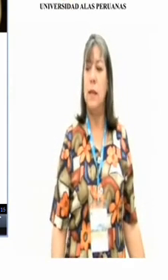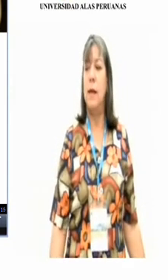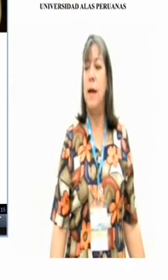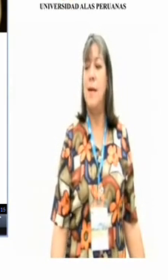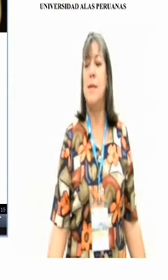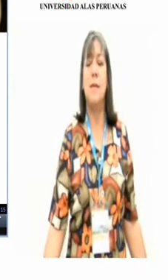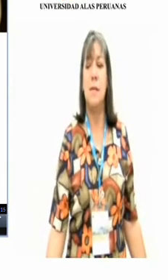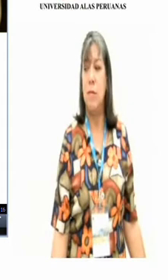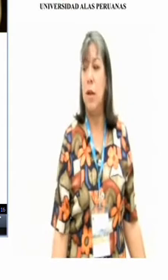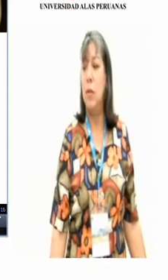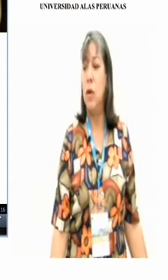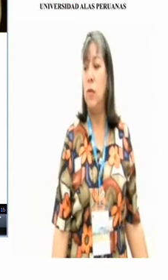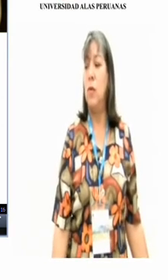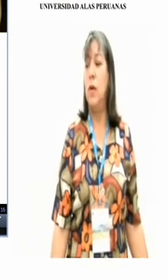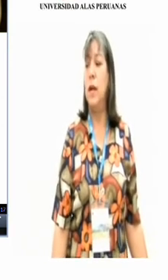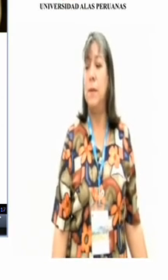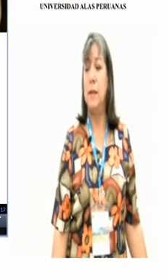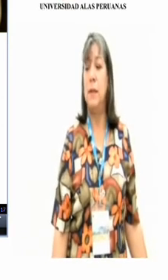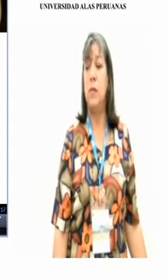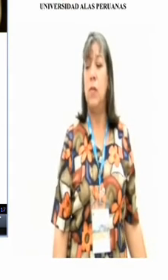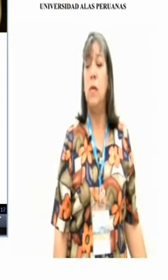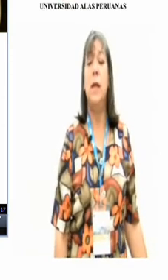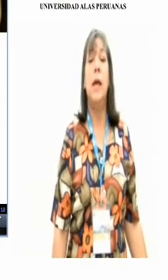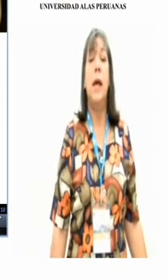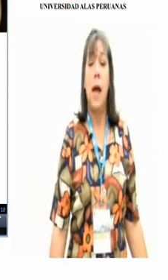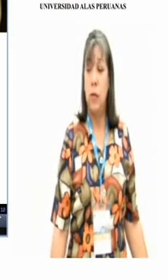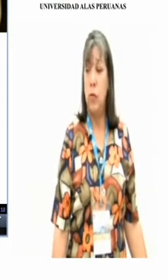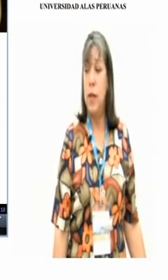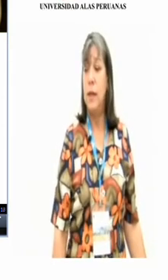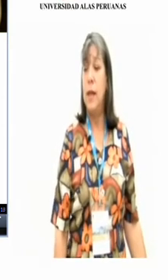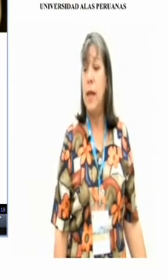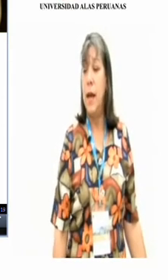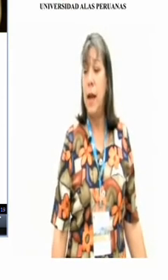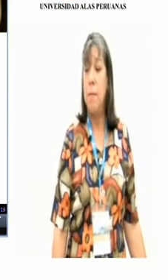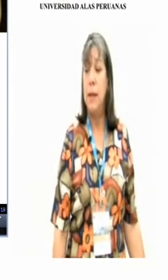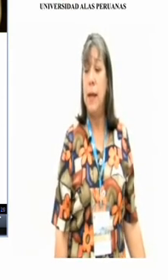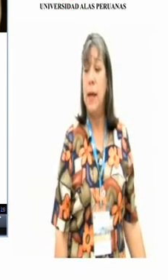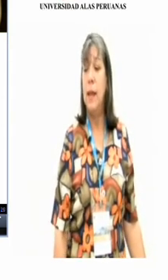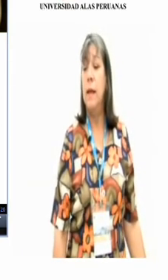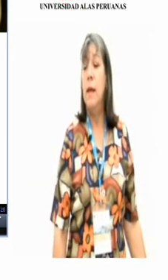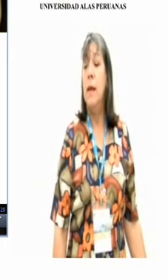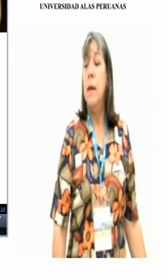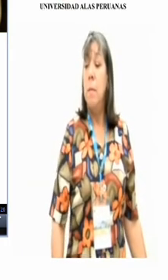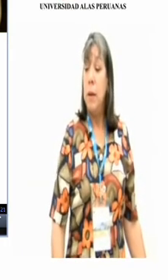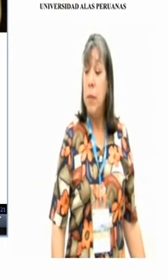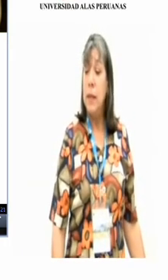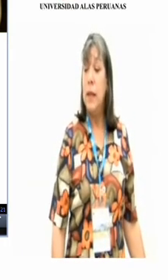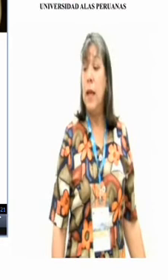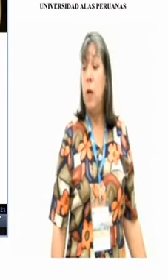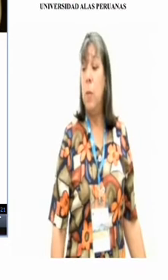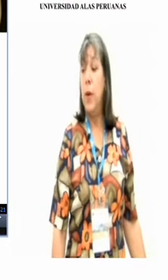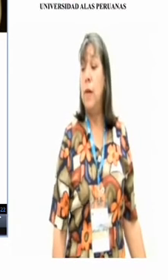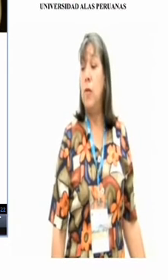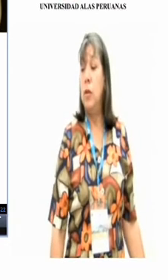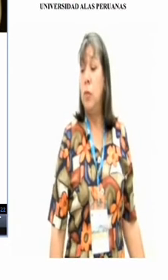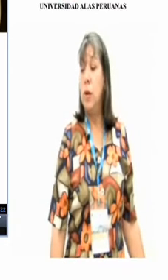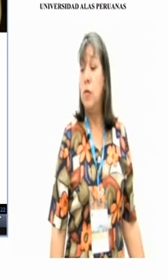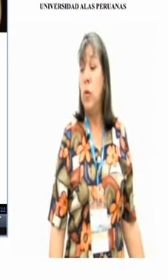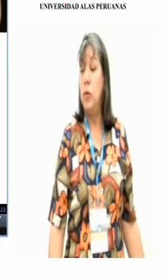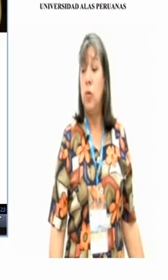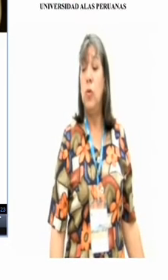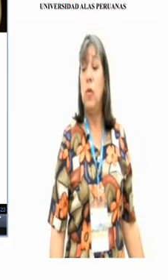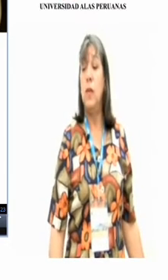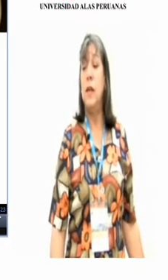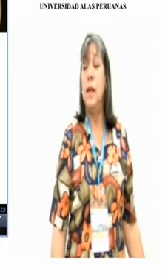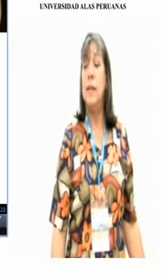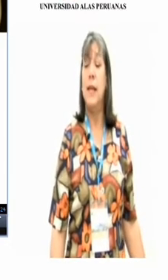concretar en lo siguiente: hace accesible la educación y capacitación a estudiantes en áreas apartadas, permite que los puedan